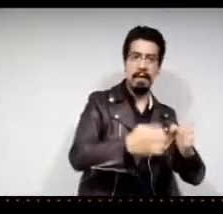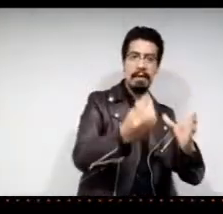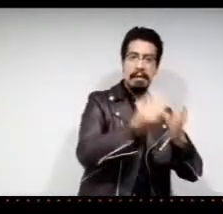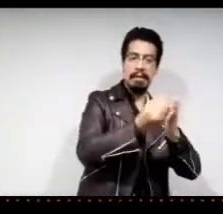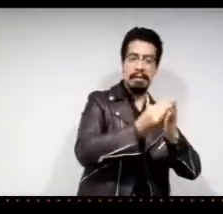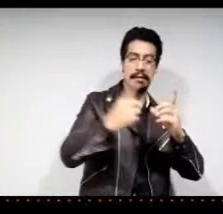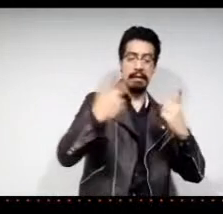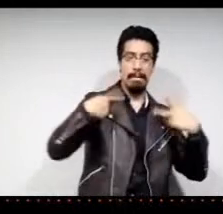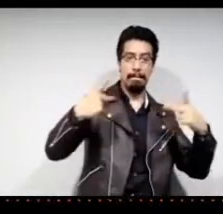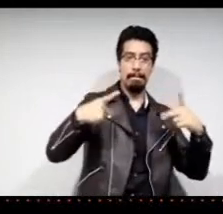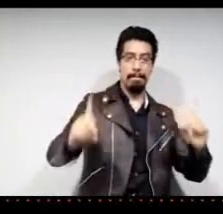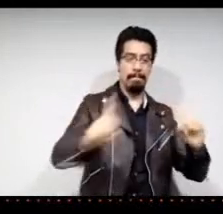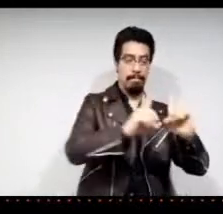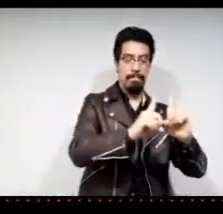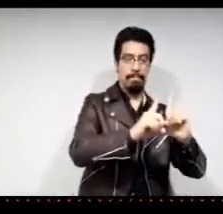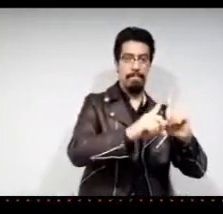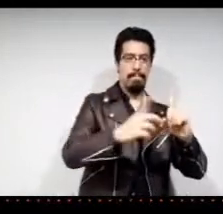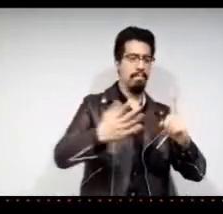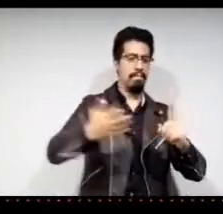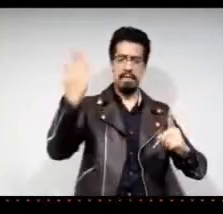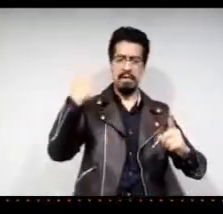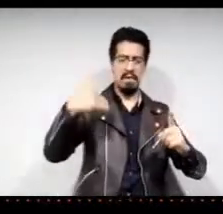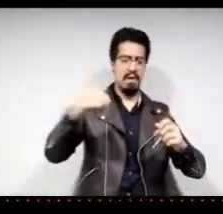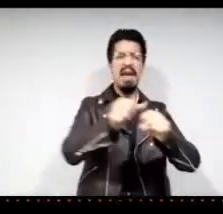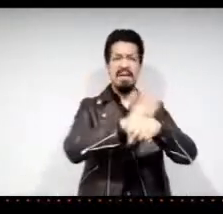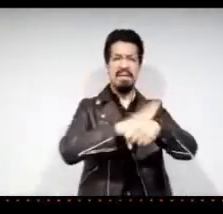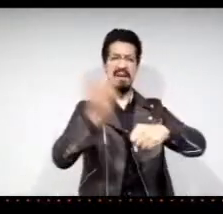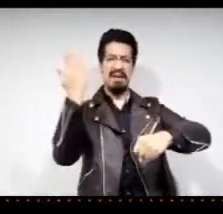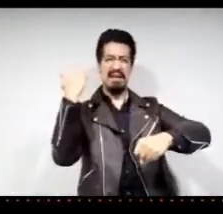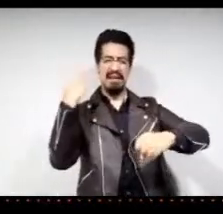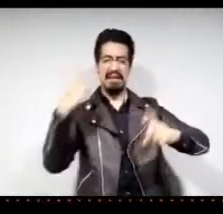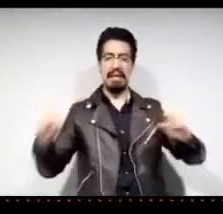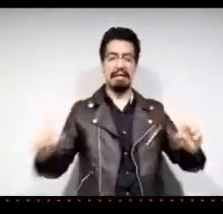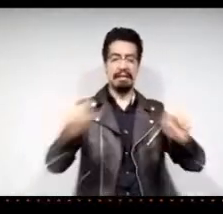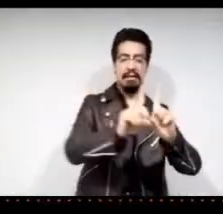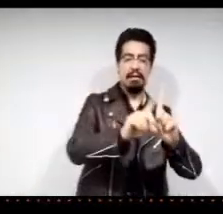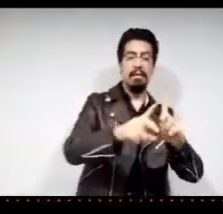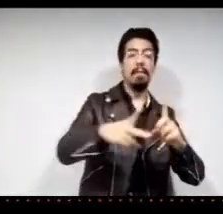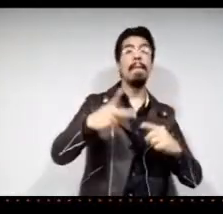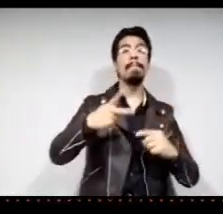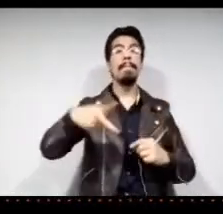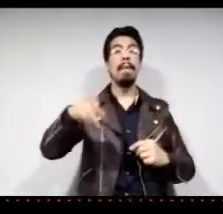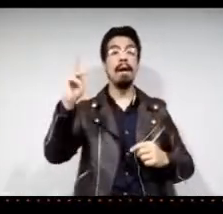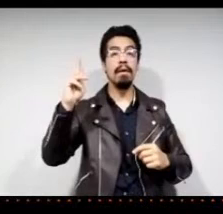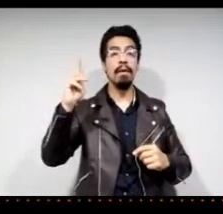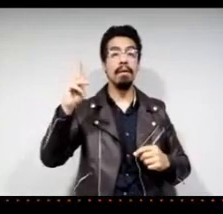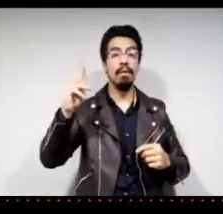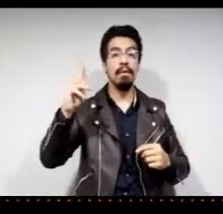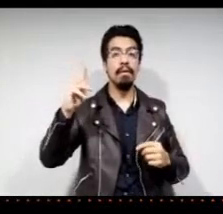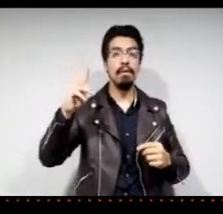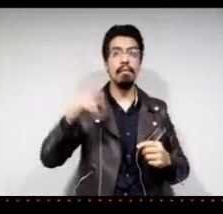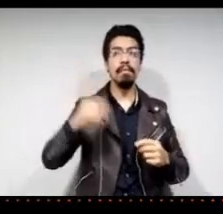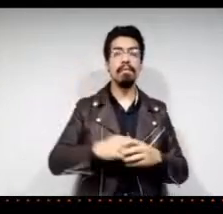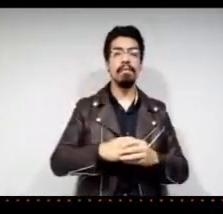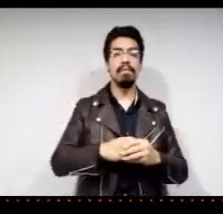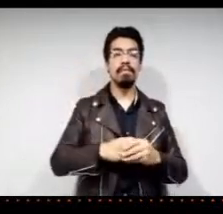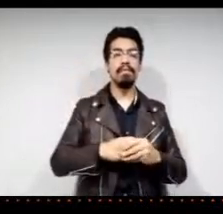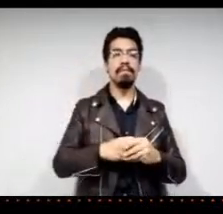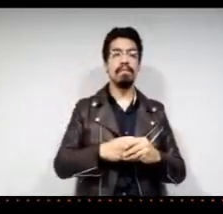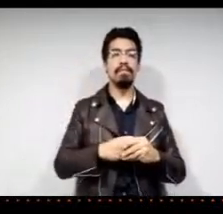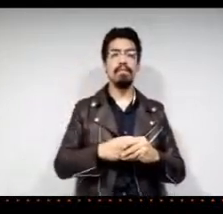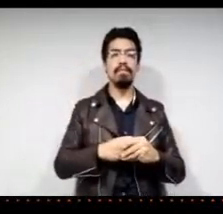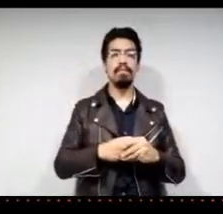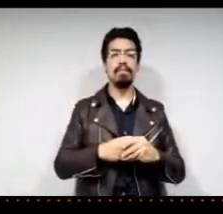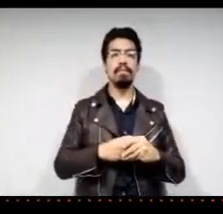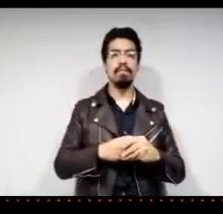el corpus central del Instituto Politécnico ha sido el modelo presencial. Sin embargo, desde mediados de la década de